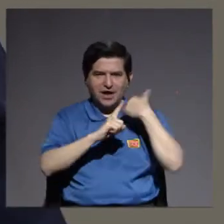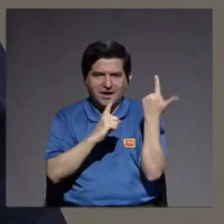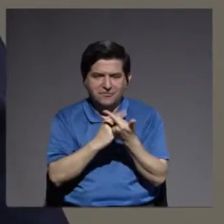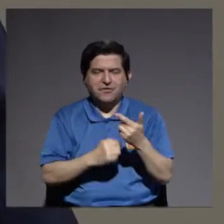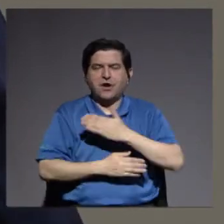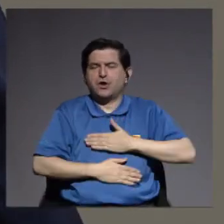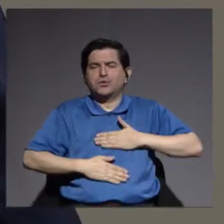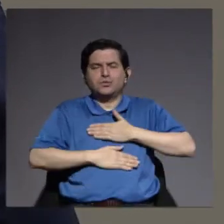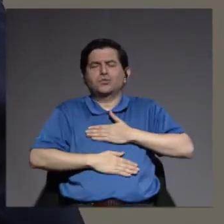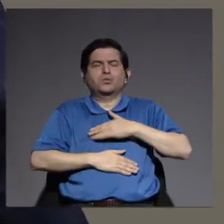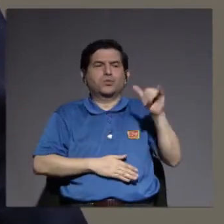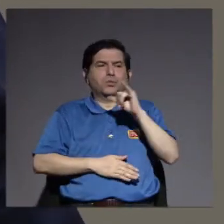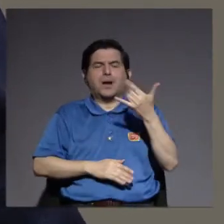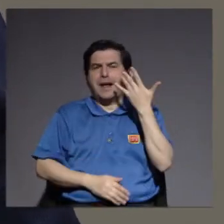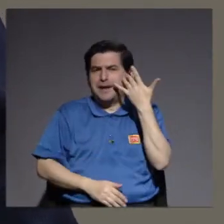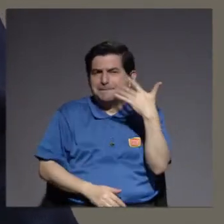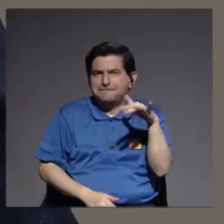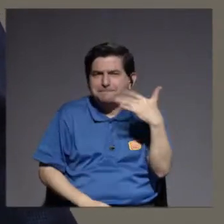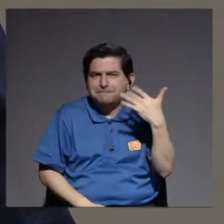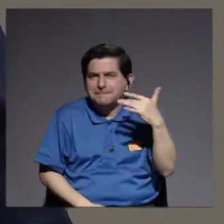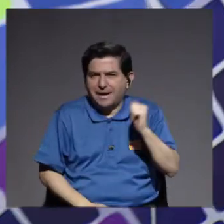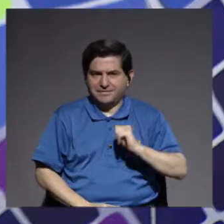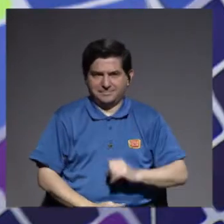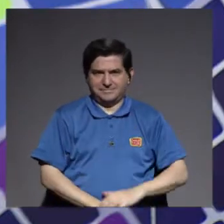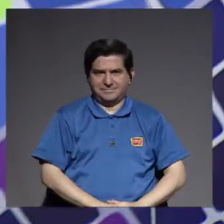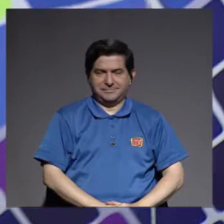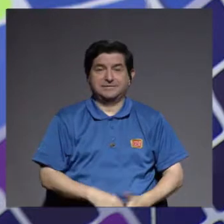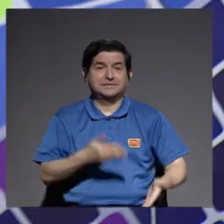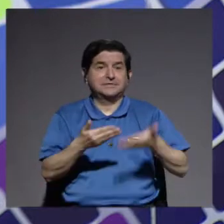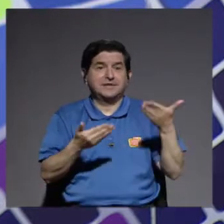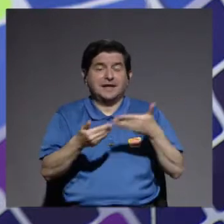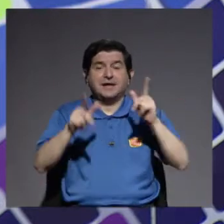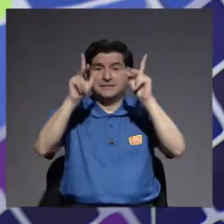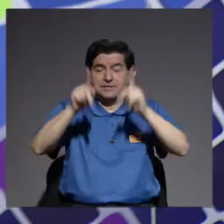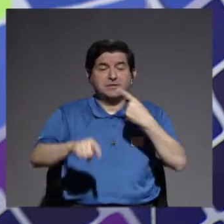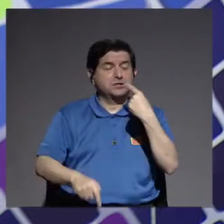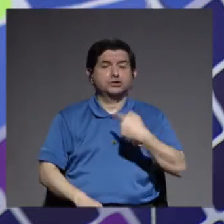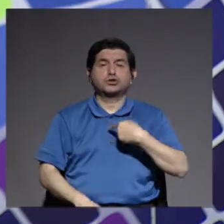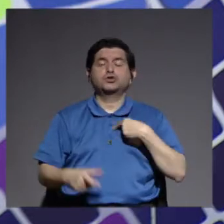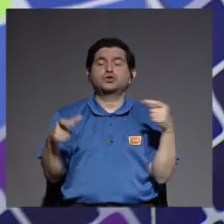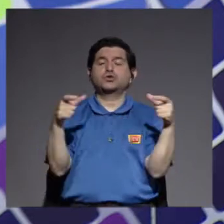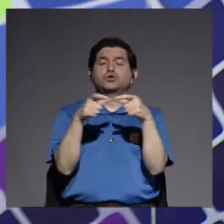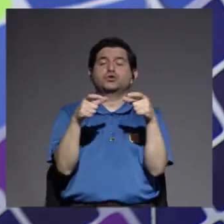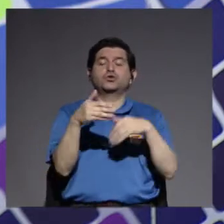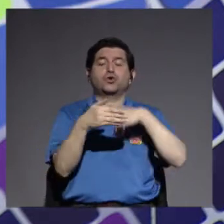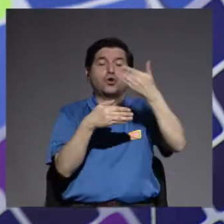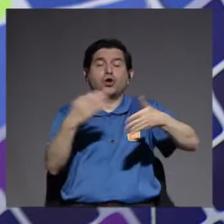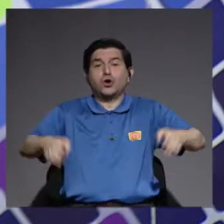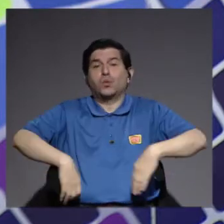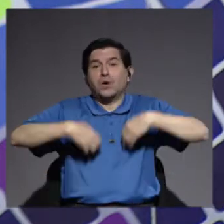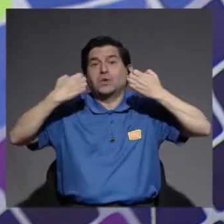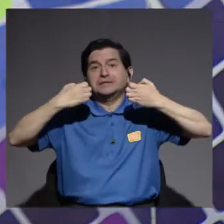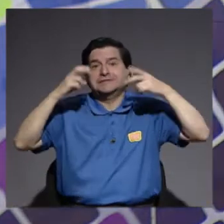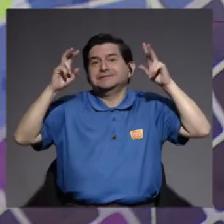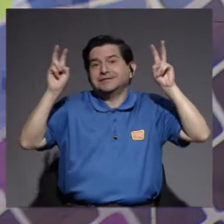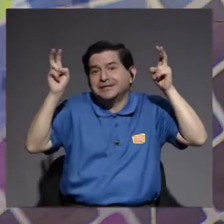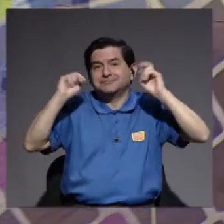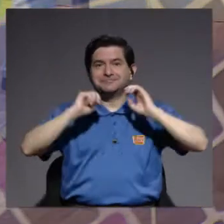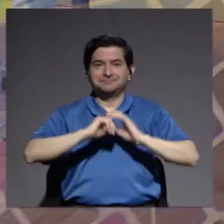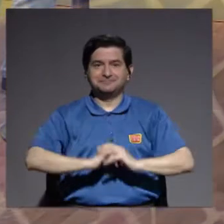entretenimiento y demás, que parece incluso que casi que el ciudadano dice, me conecto, luego existo.